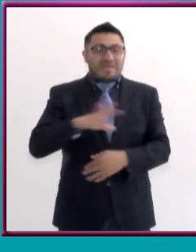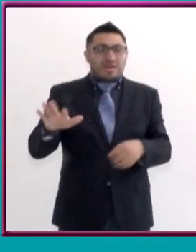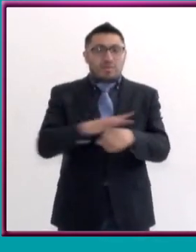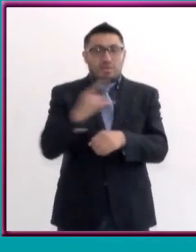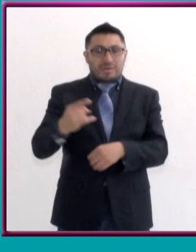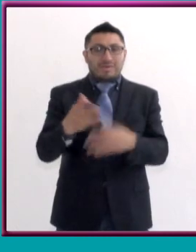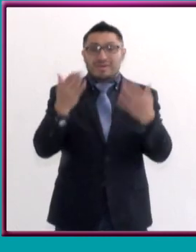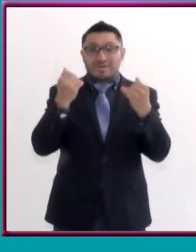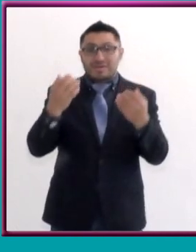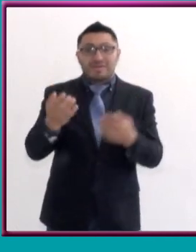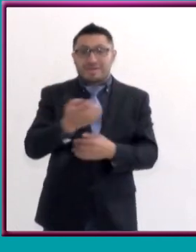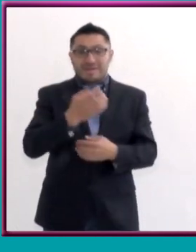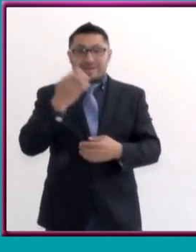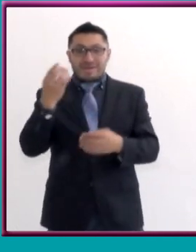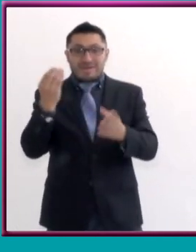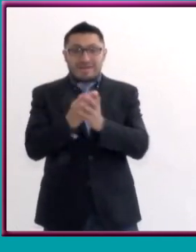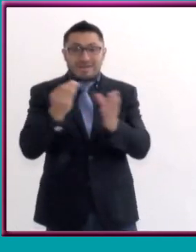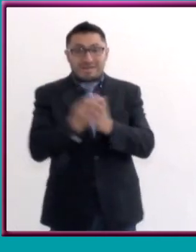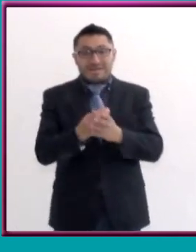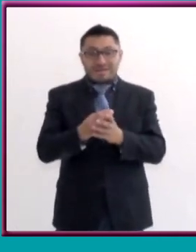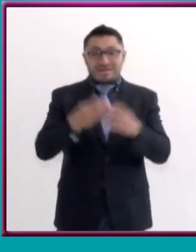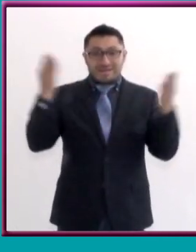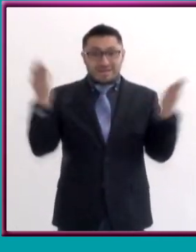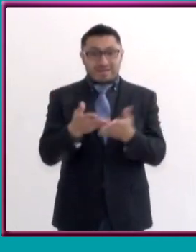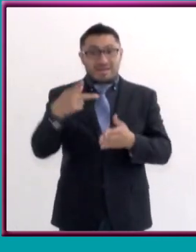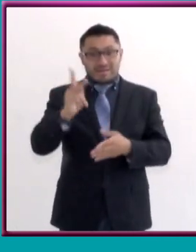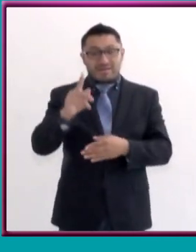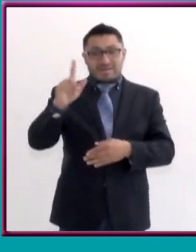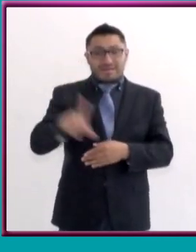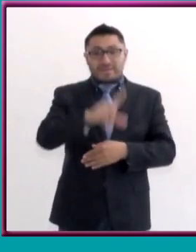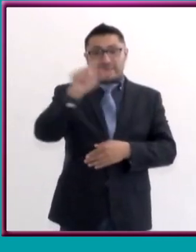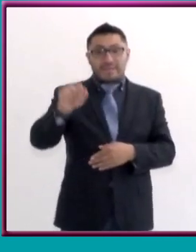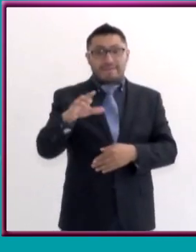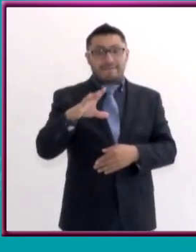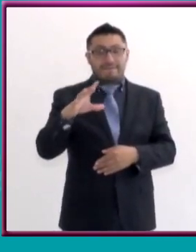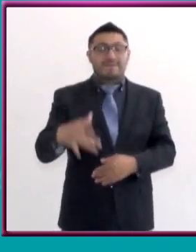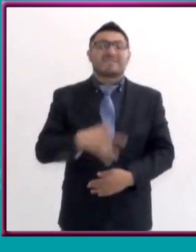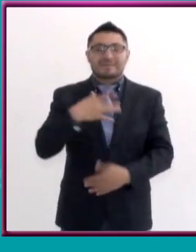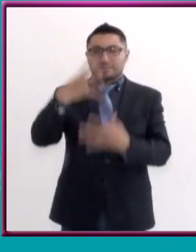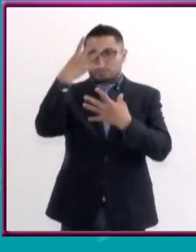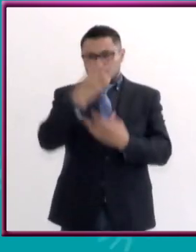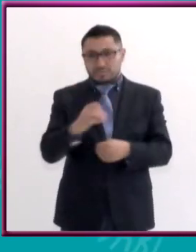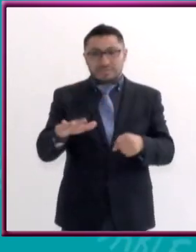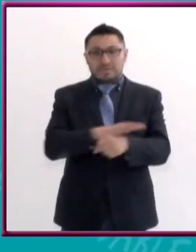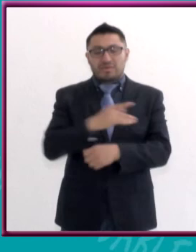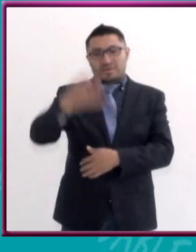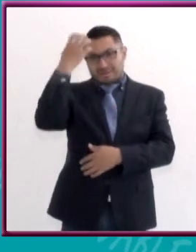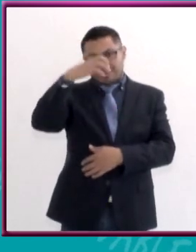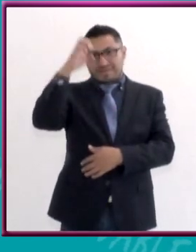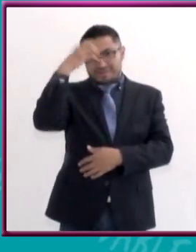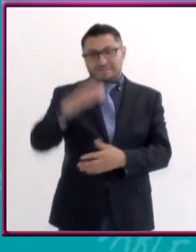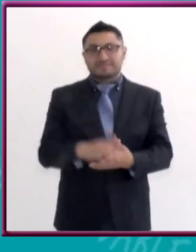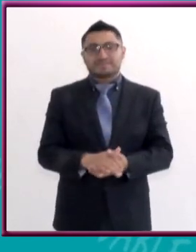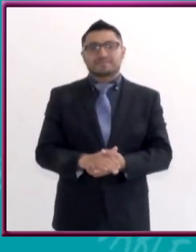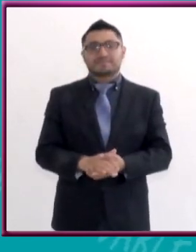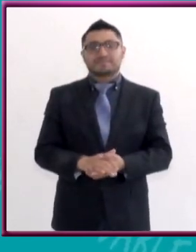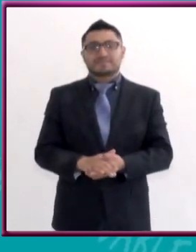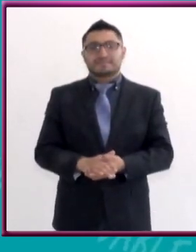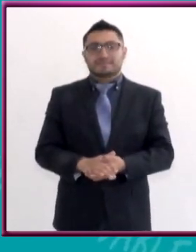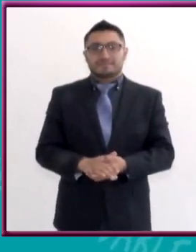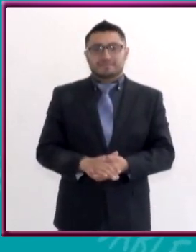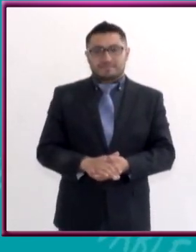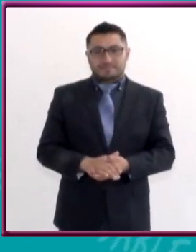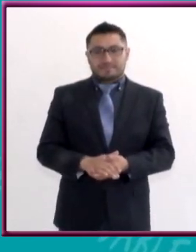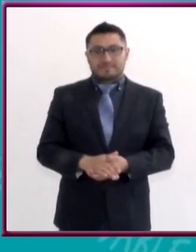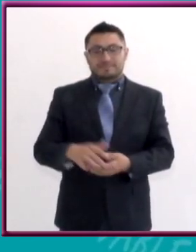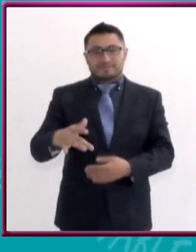no habían clases presenciales en su momento, pero ya después estuve de nuevo triste porque las extrañaba.